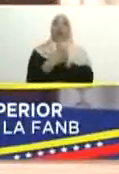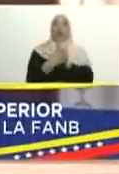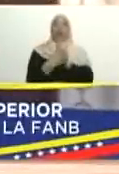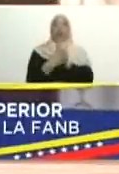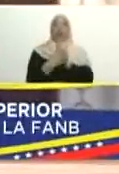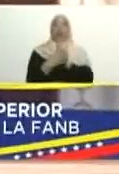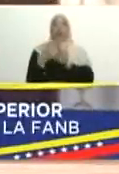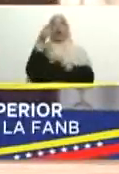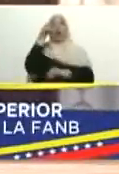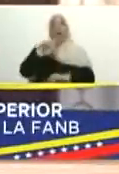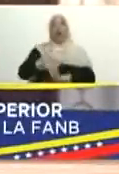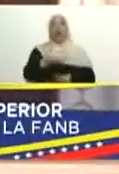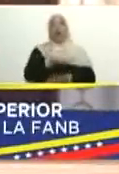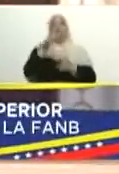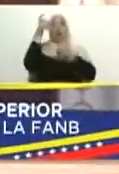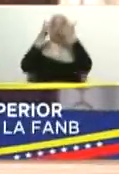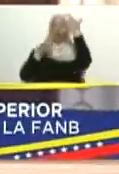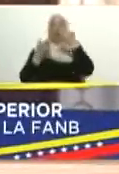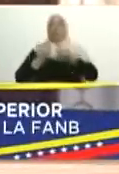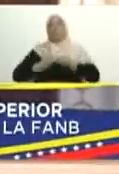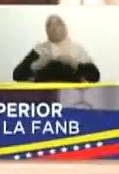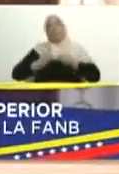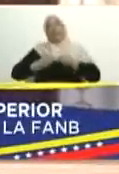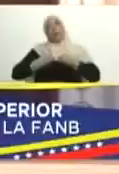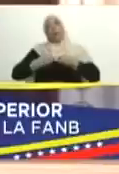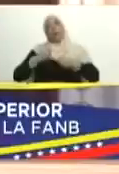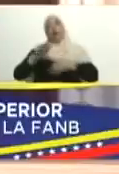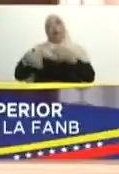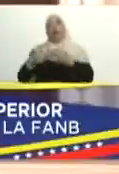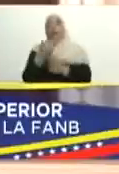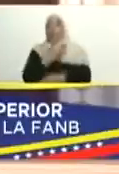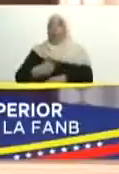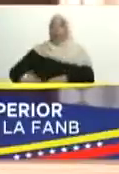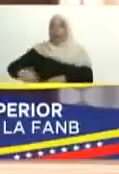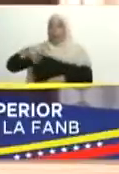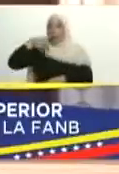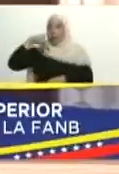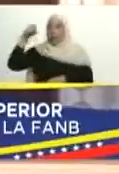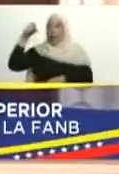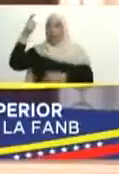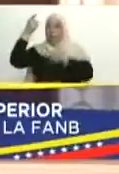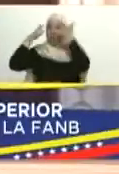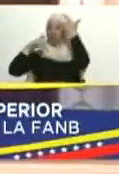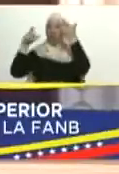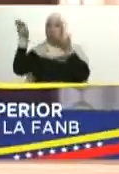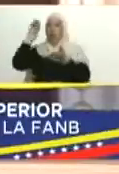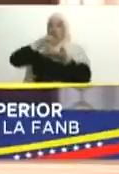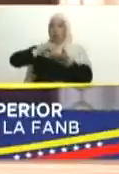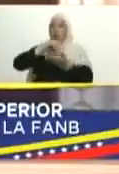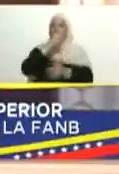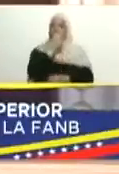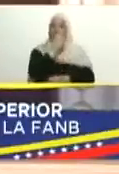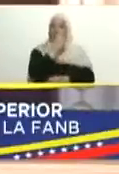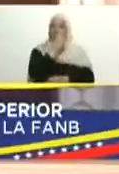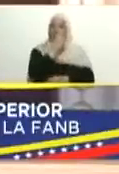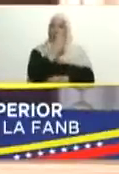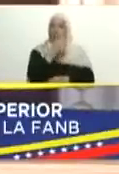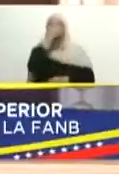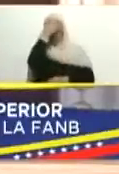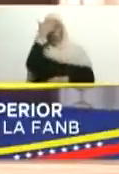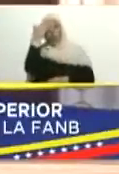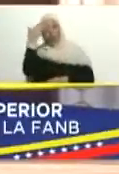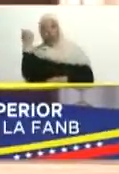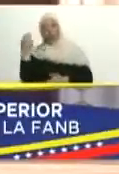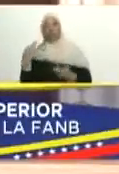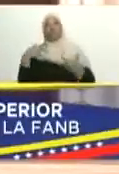pueblo, que lo rescataron vivo y lo llevaron a la presidencia de la República, donde lo había elegido el pueblo. Se les olvida a los